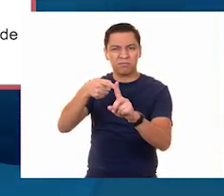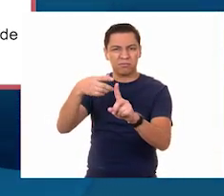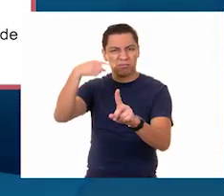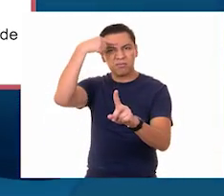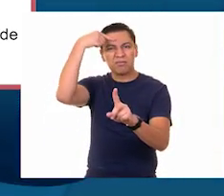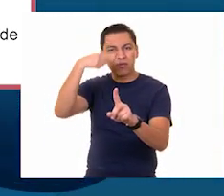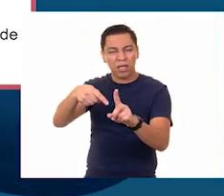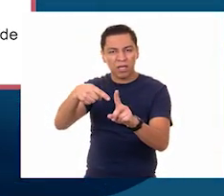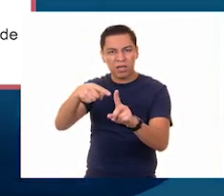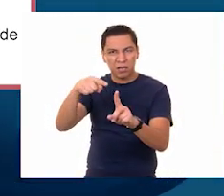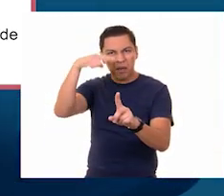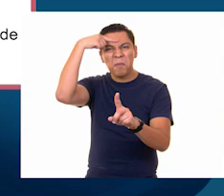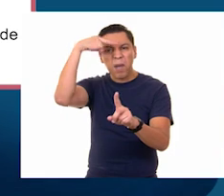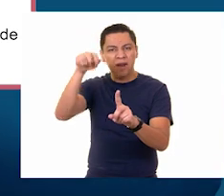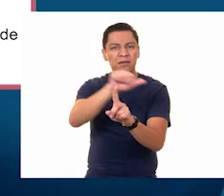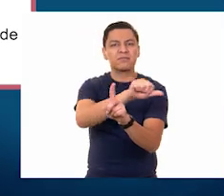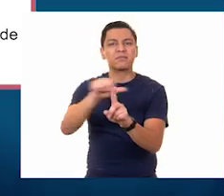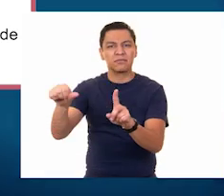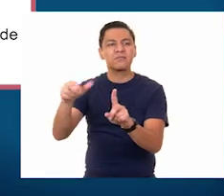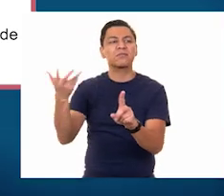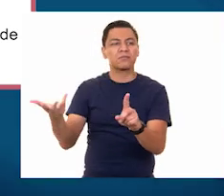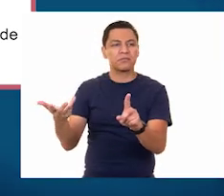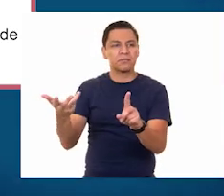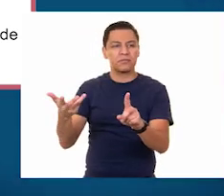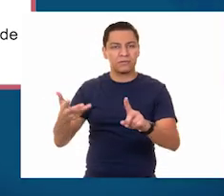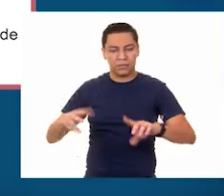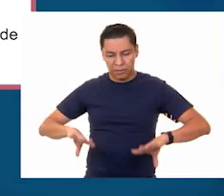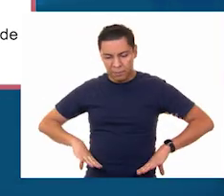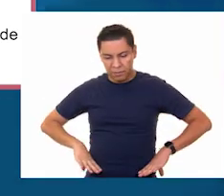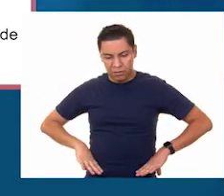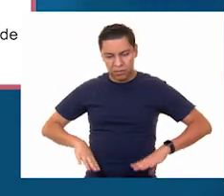del tríptico en las páginas de la hoja que lo conforman?